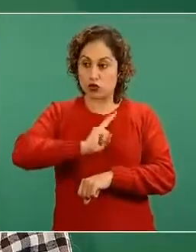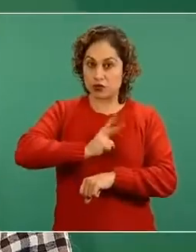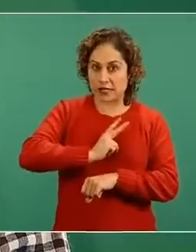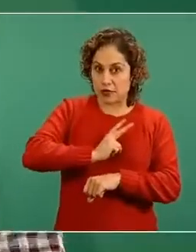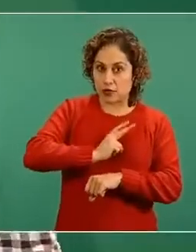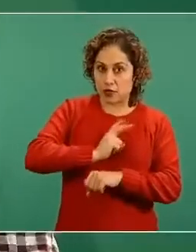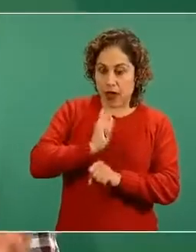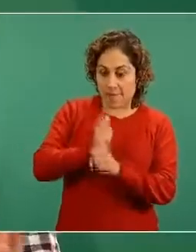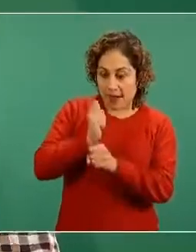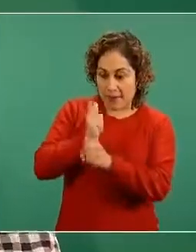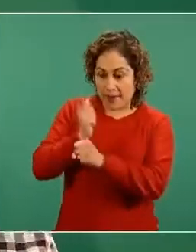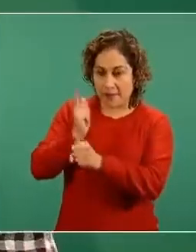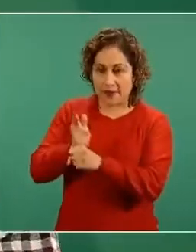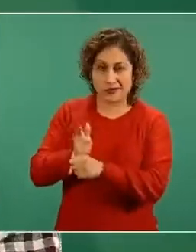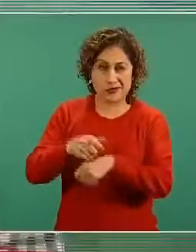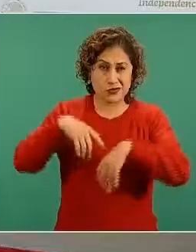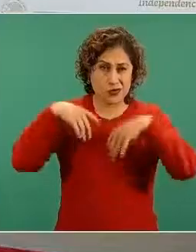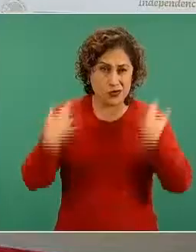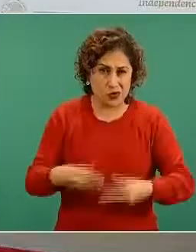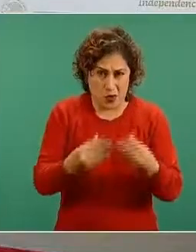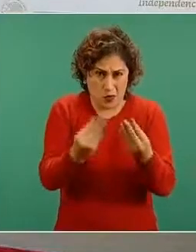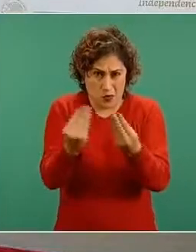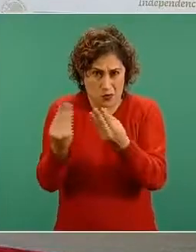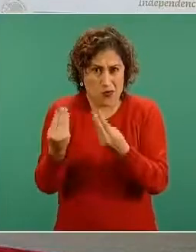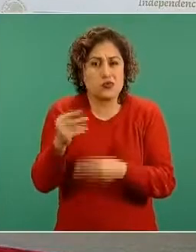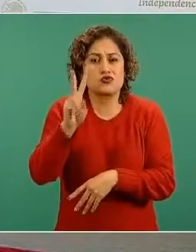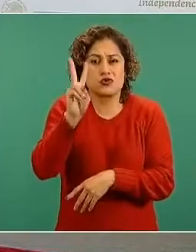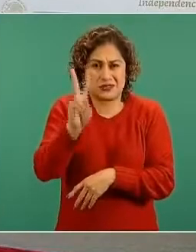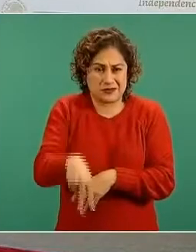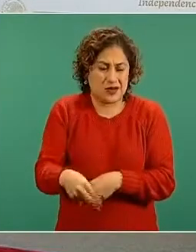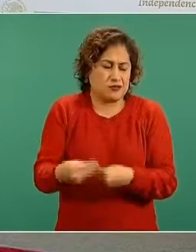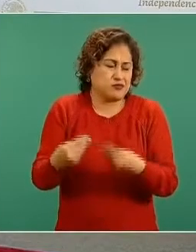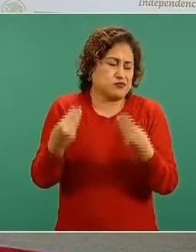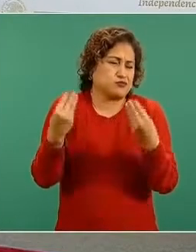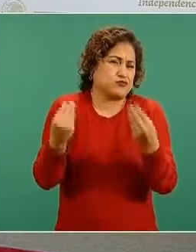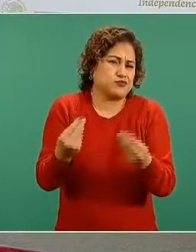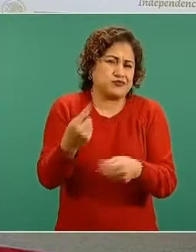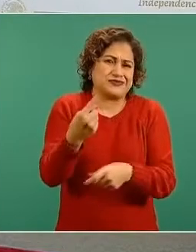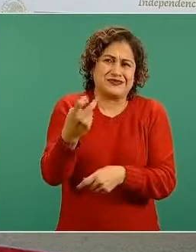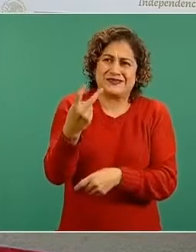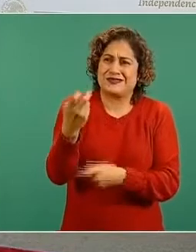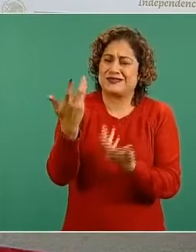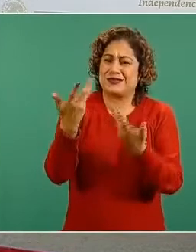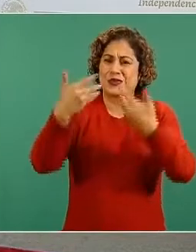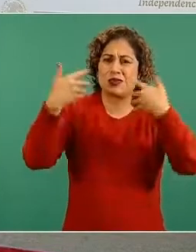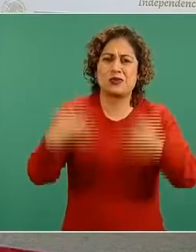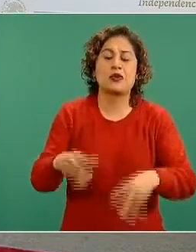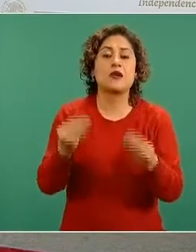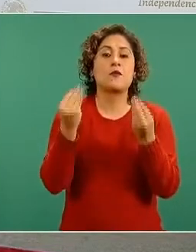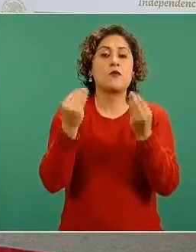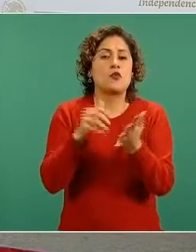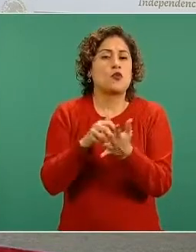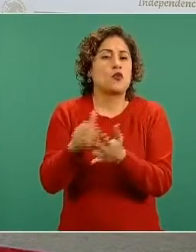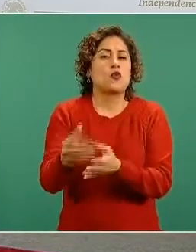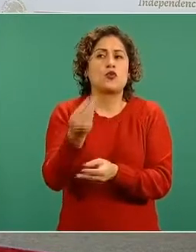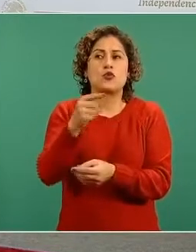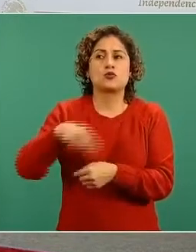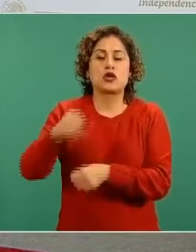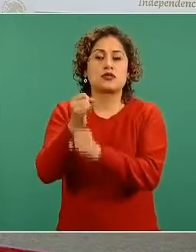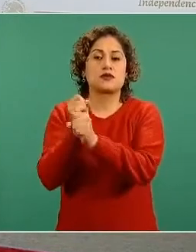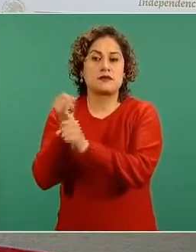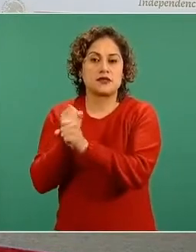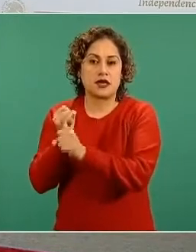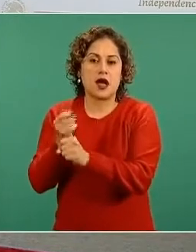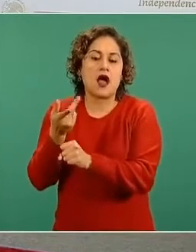documentado muchísimas, muchísimas variantes, decenas, centenas de hecho de variantes, pero algunas de mayor notoriedad han sido estas